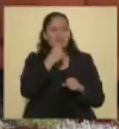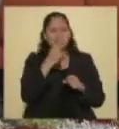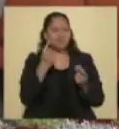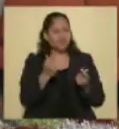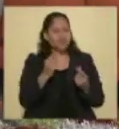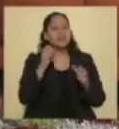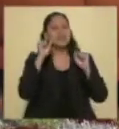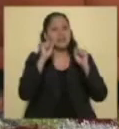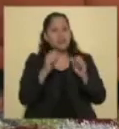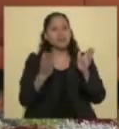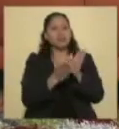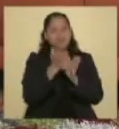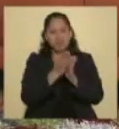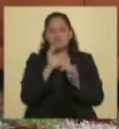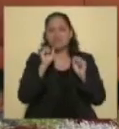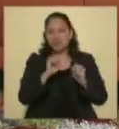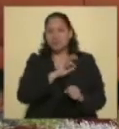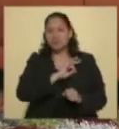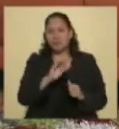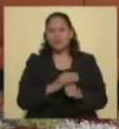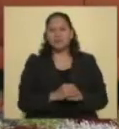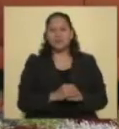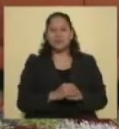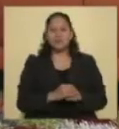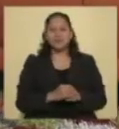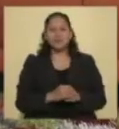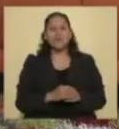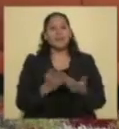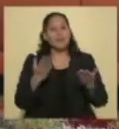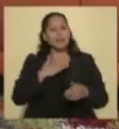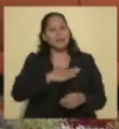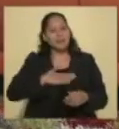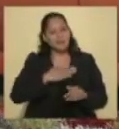tenaz, lo va a terminar logrando, ¿no? Lo va a terminar haciendo. Un placer haber platicado con...